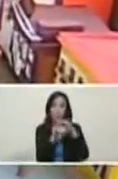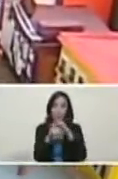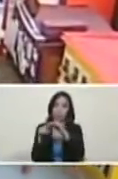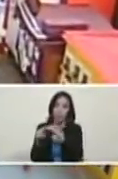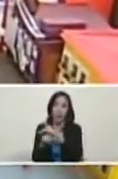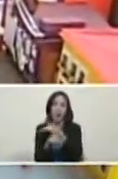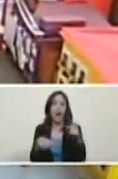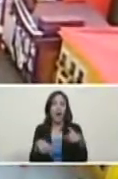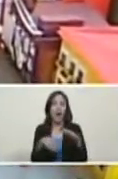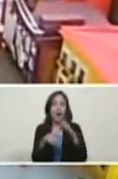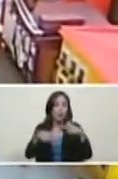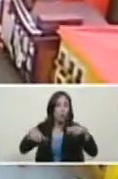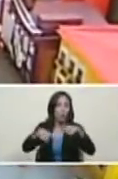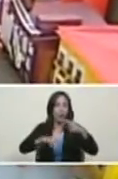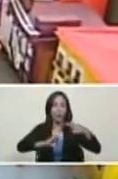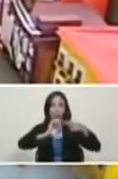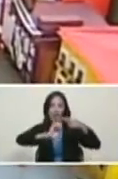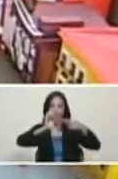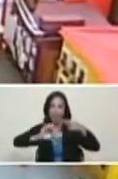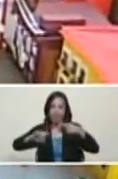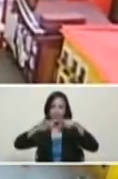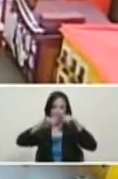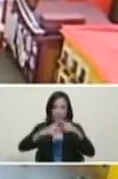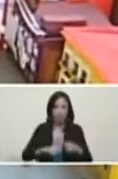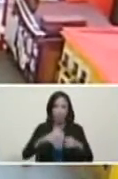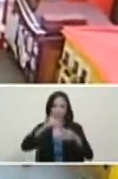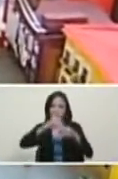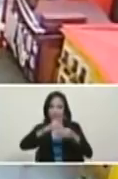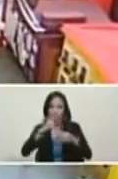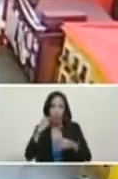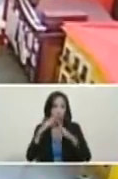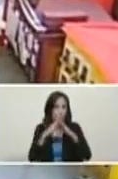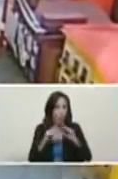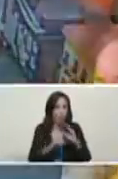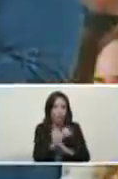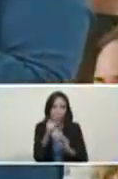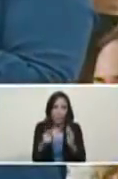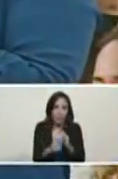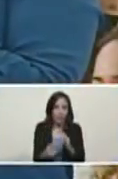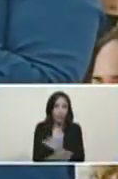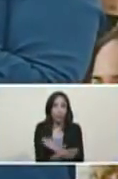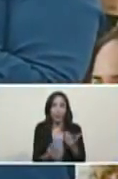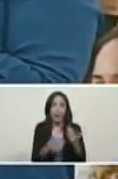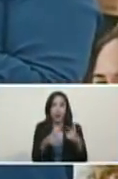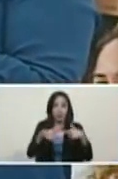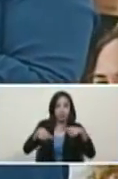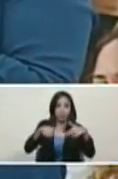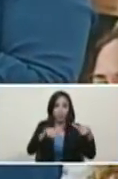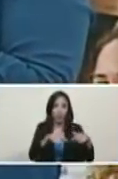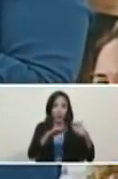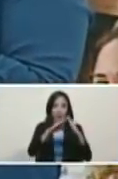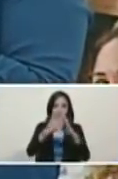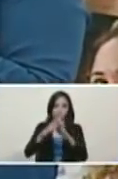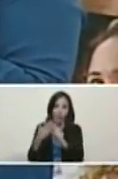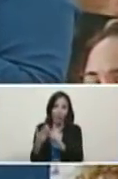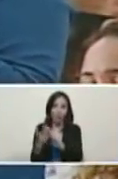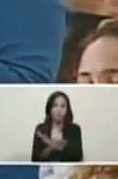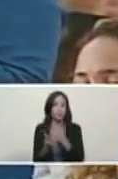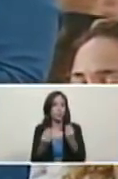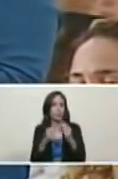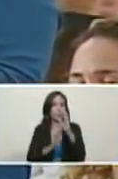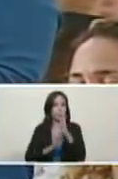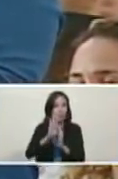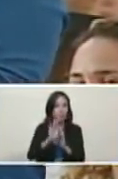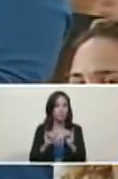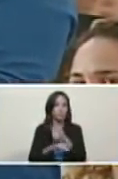un centro de estadística para que eso sea la memoria de la comunidad, para que se vean los avances de